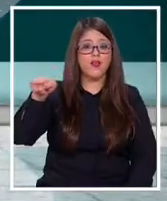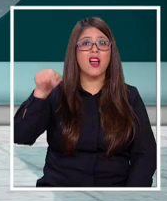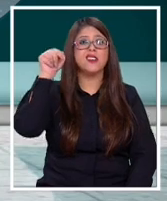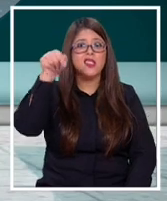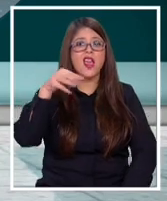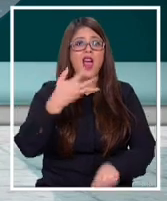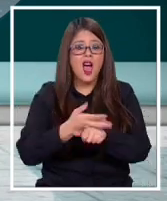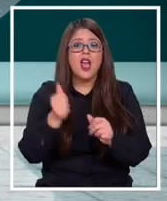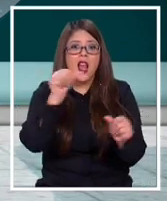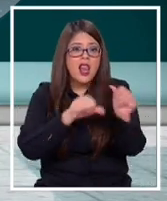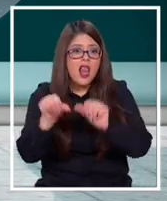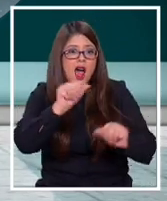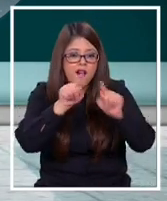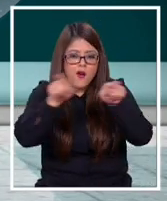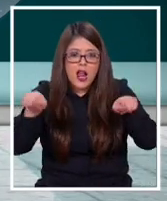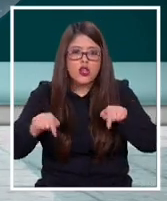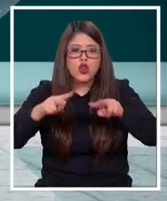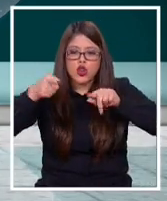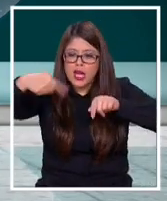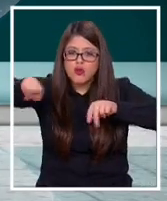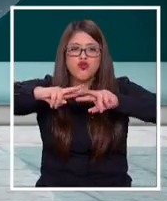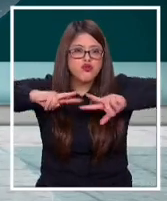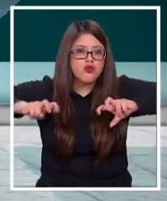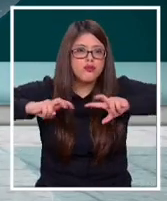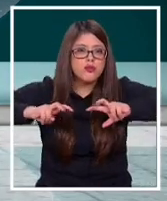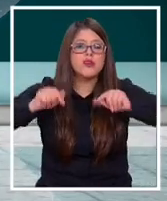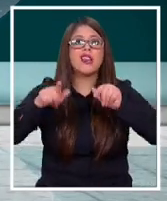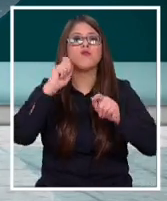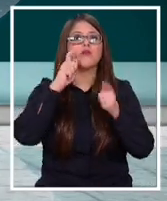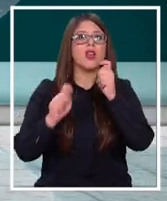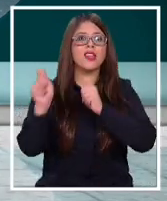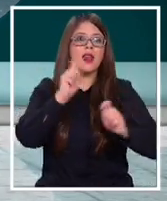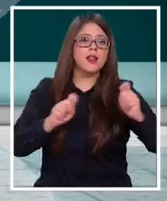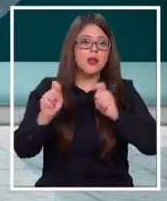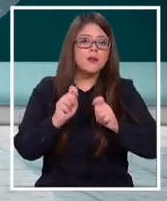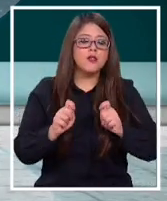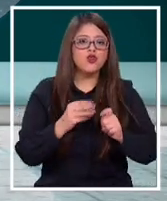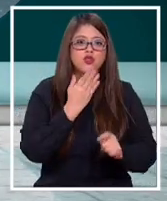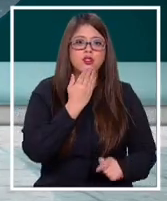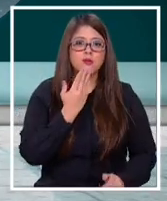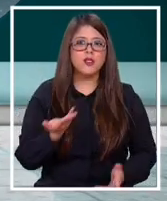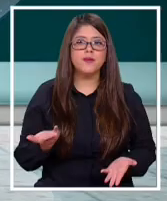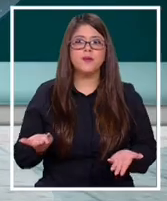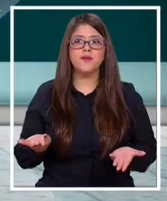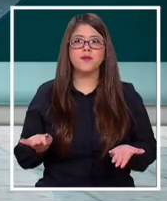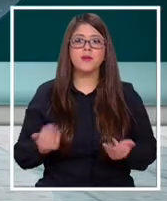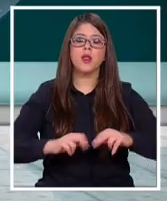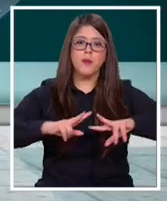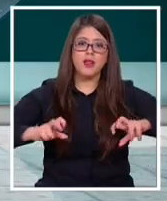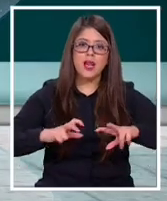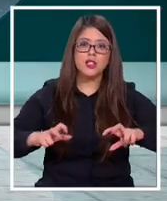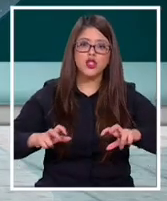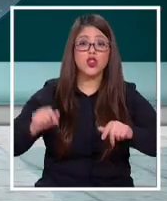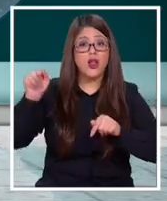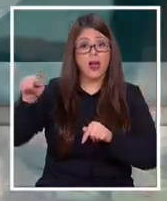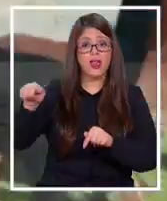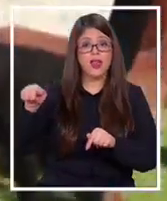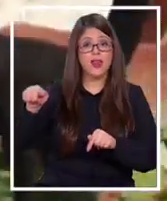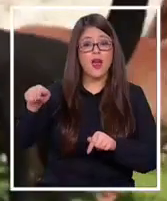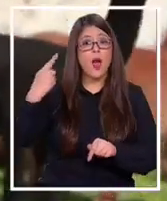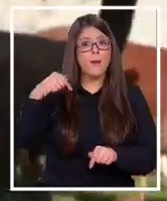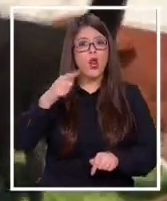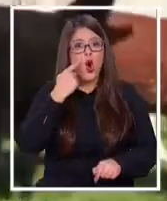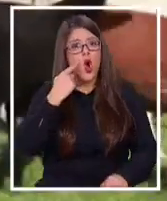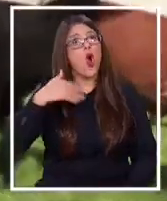el laboratorio en donde están haciendo estas investigaciones. Un tratamiento, además, que está en estudio en el país vecino,